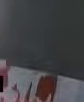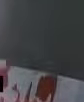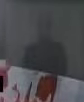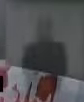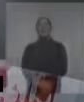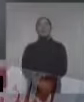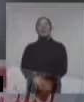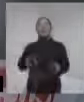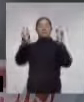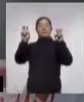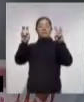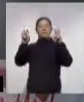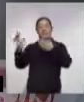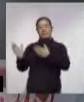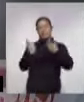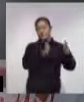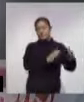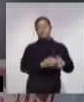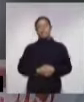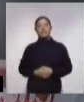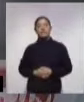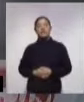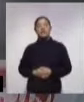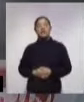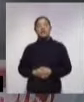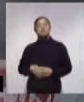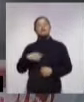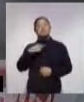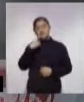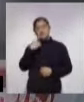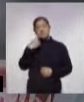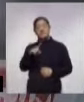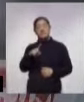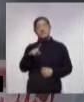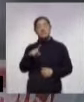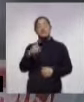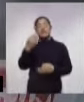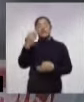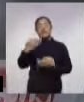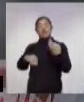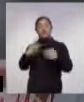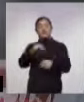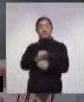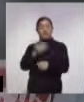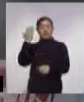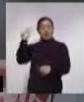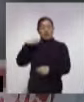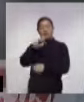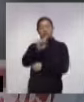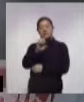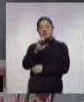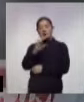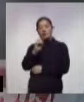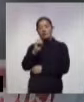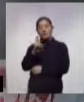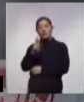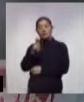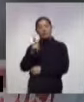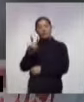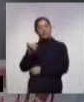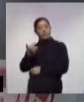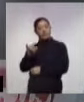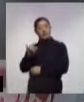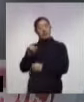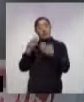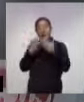Vamos a otros temas porque le debo comentar que desde el pasado fin de semana la Secodubi abrió el puente vehicular superior de